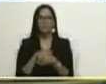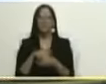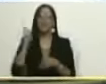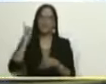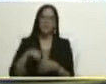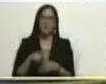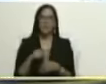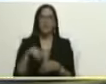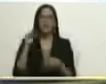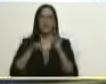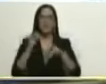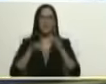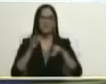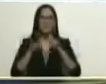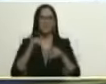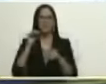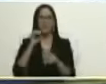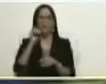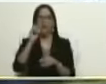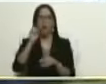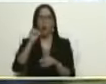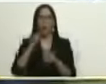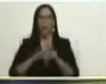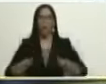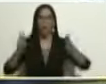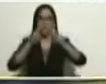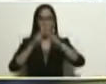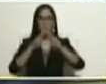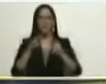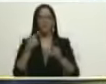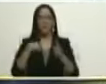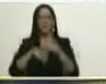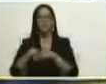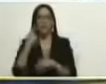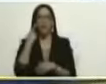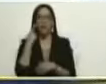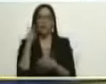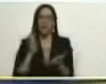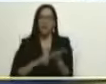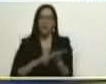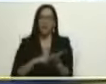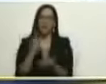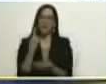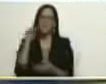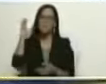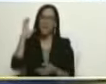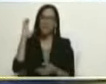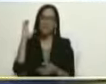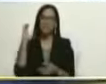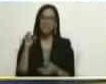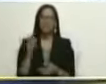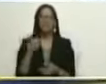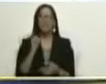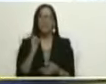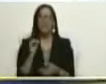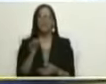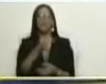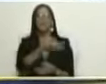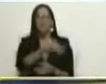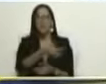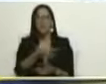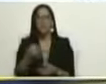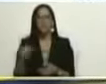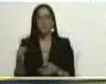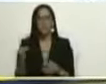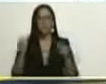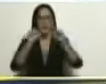también a la Secretaría General de la ONU, que vayan a ver la verdad de un país que ha ido perfeccionando sus sistemas